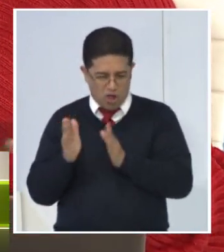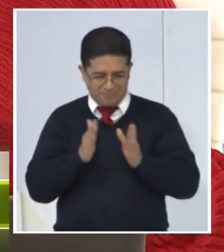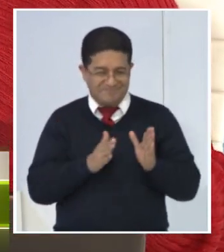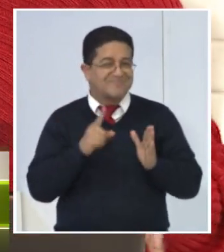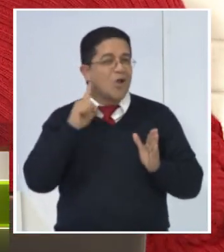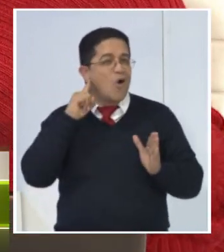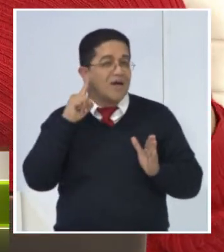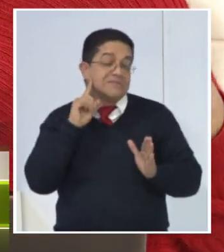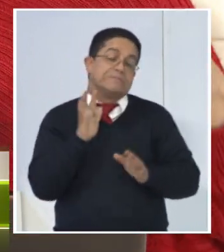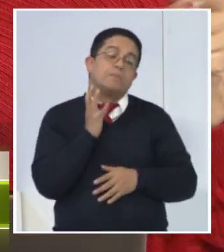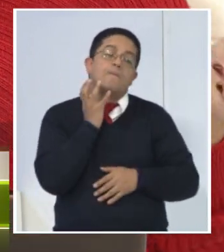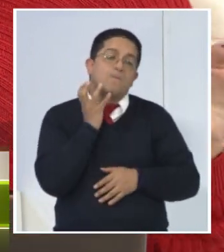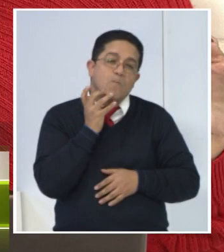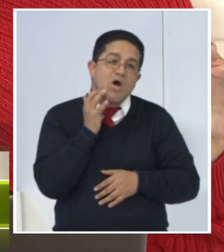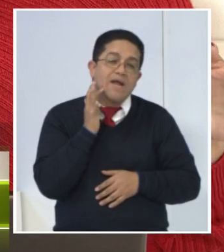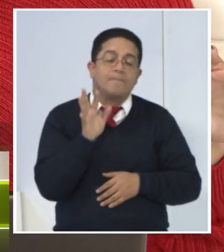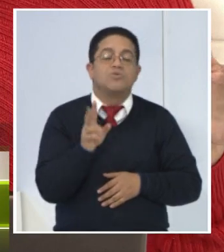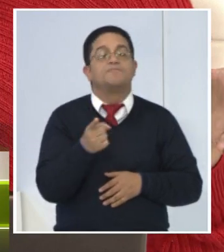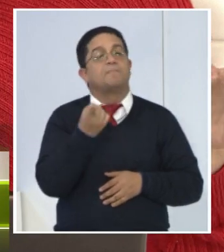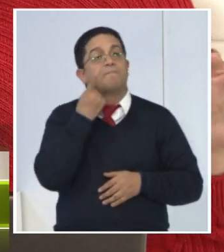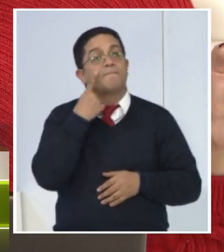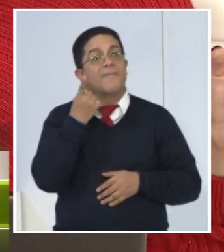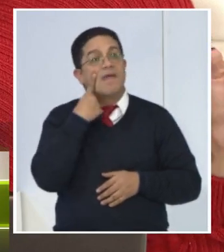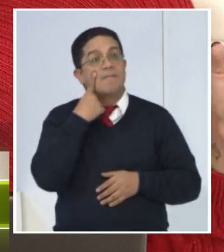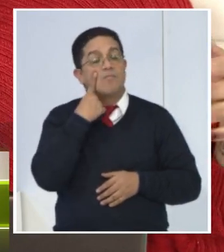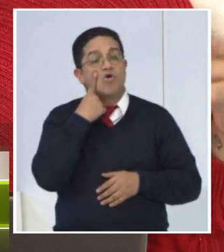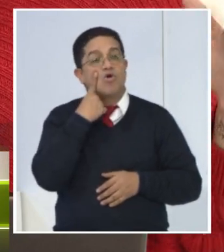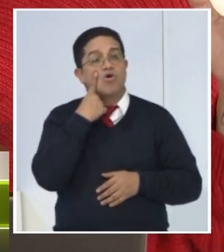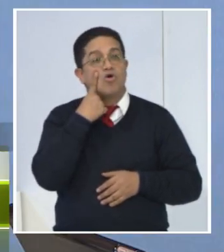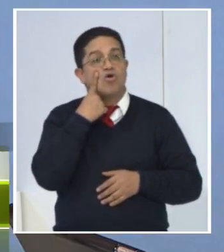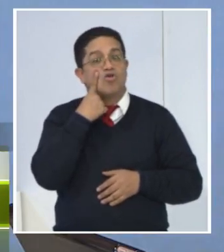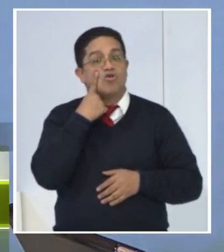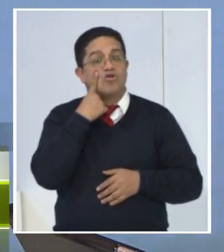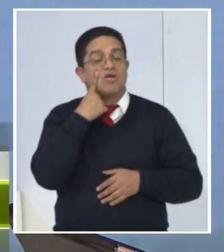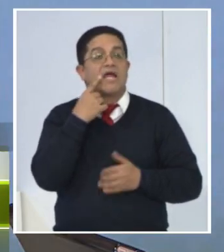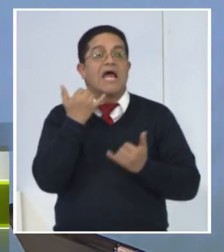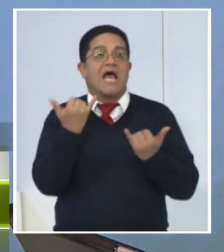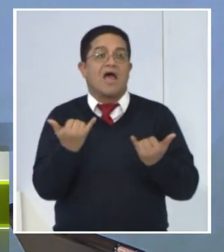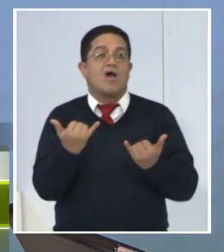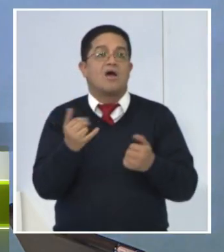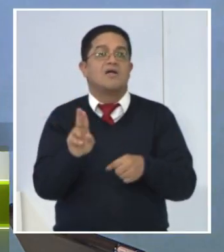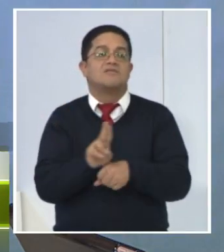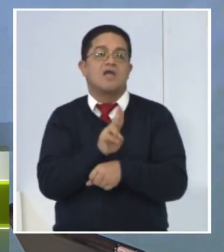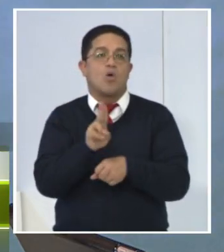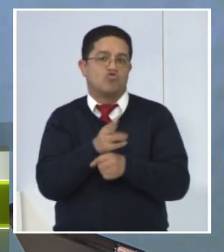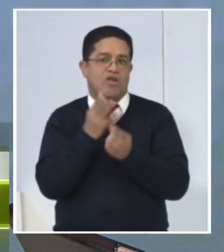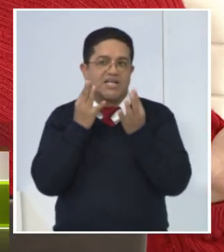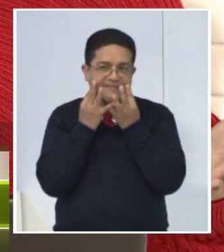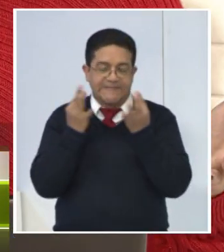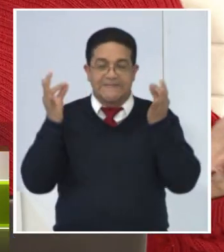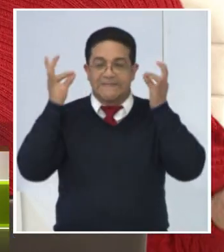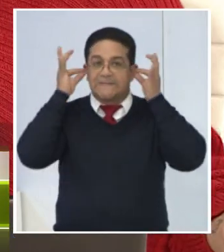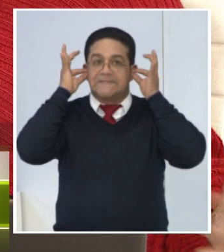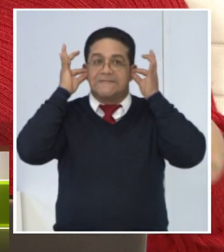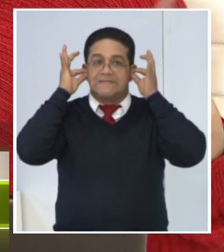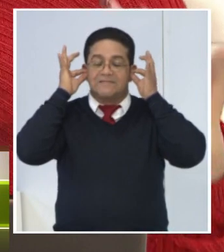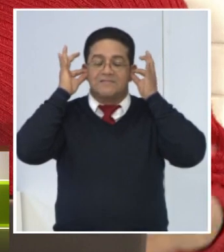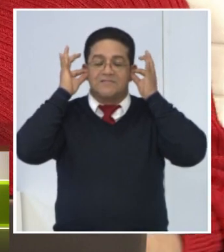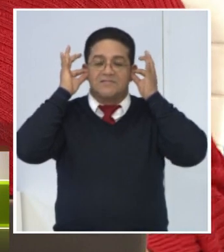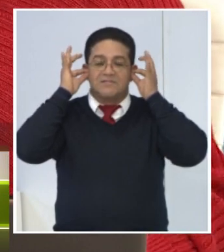oído. Por ejemplo, vemos que utilizamos dispositivos electrónicos, todos utilizamos dispositivos electrónicos,